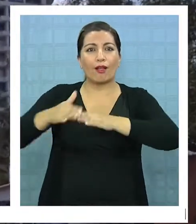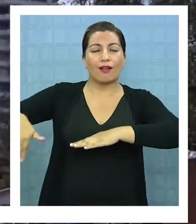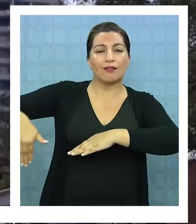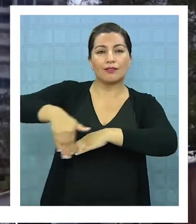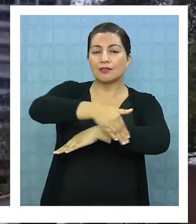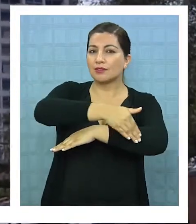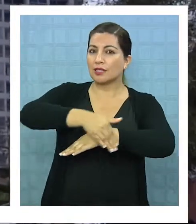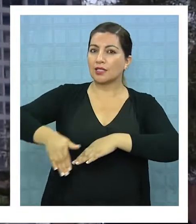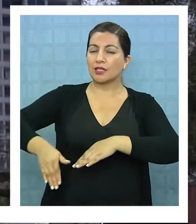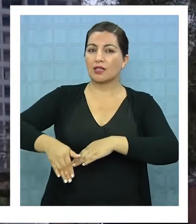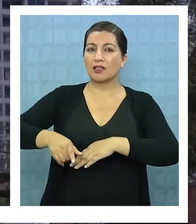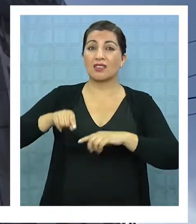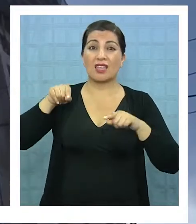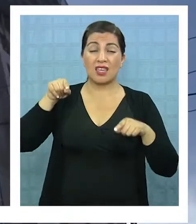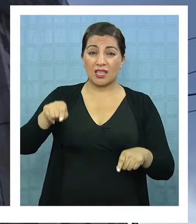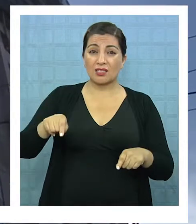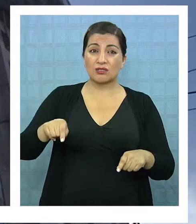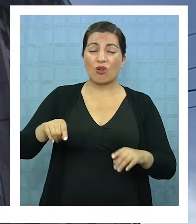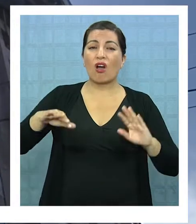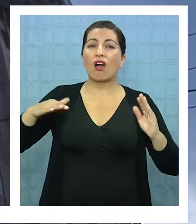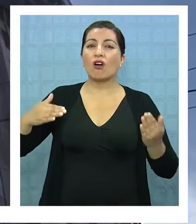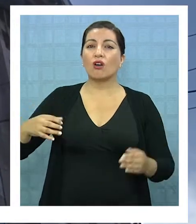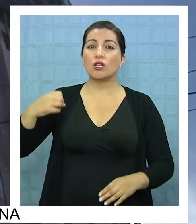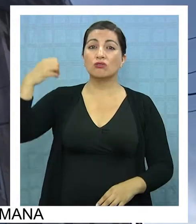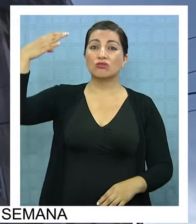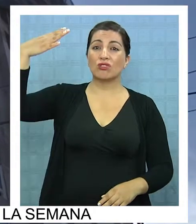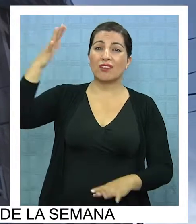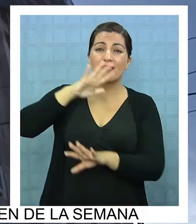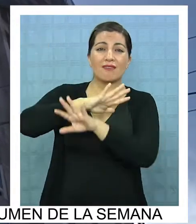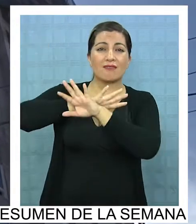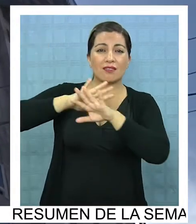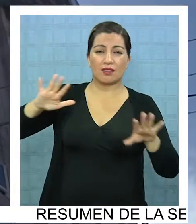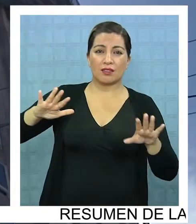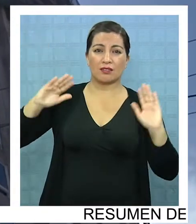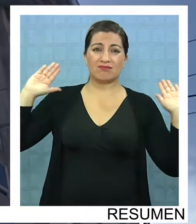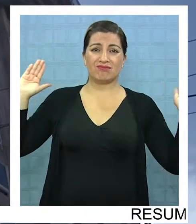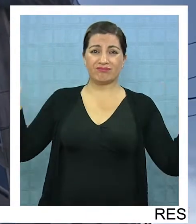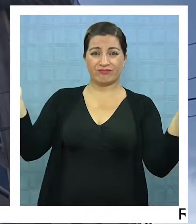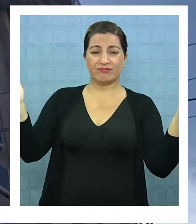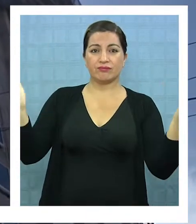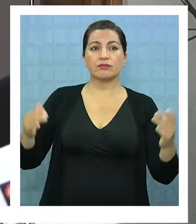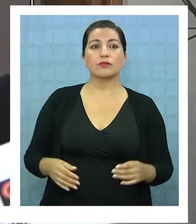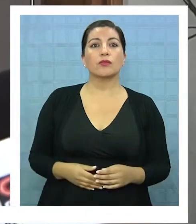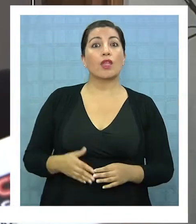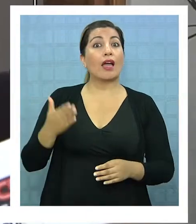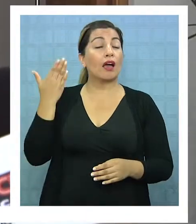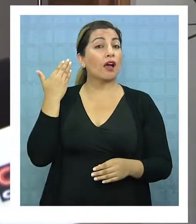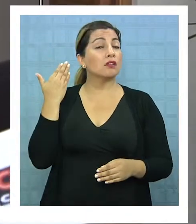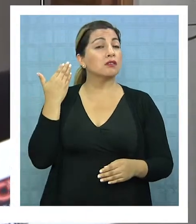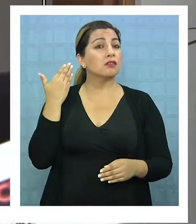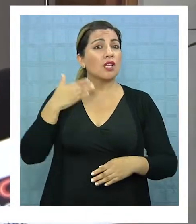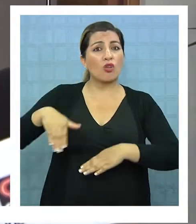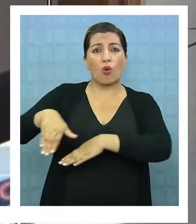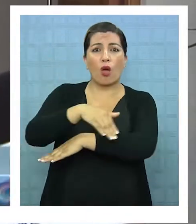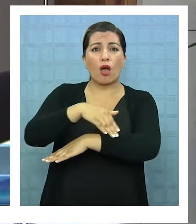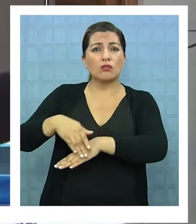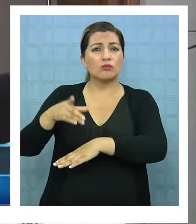que pusieron una muralla sombría a los residentes originales. Existía menor tránsito en